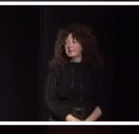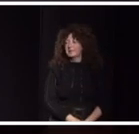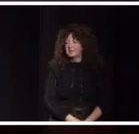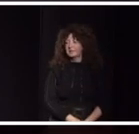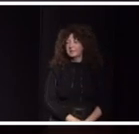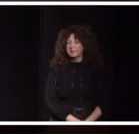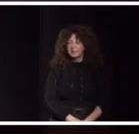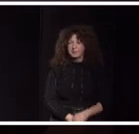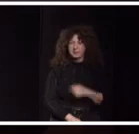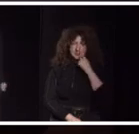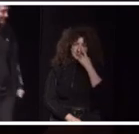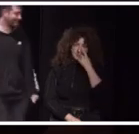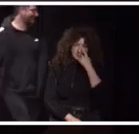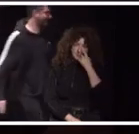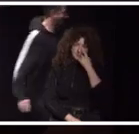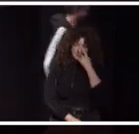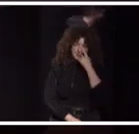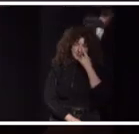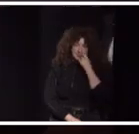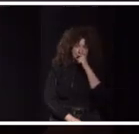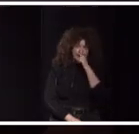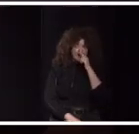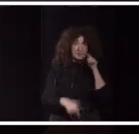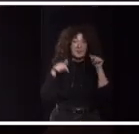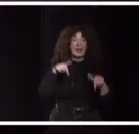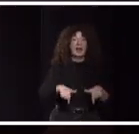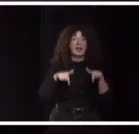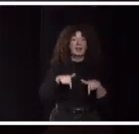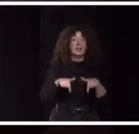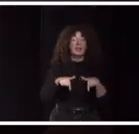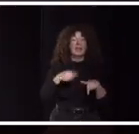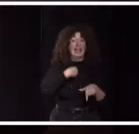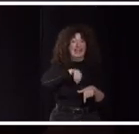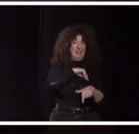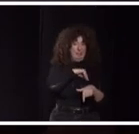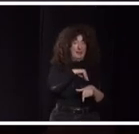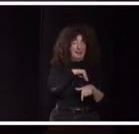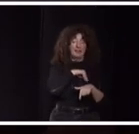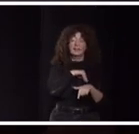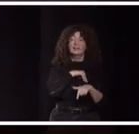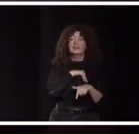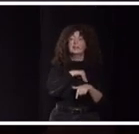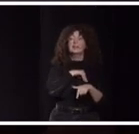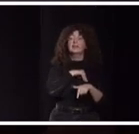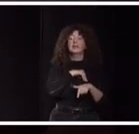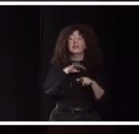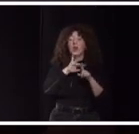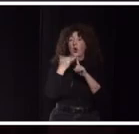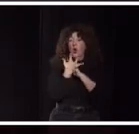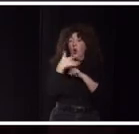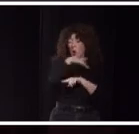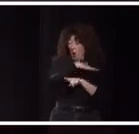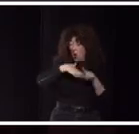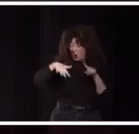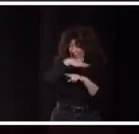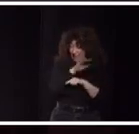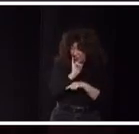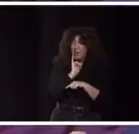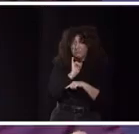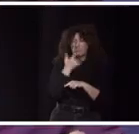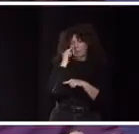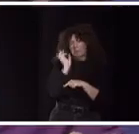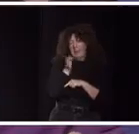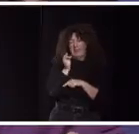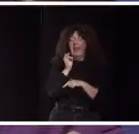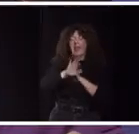Y aquí, en España, en el contexto que tenemos, es cierto que hemos frenado